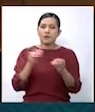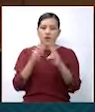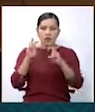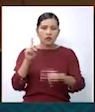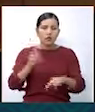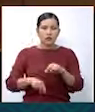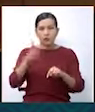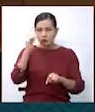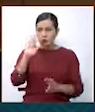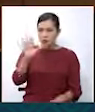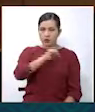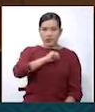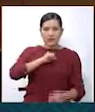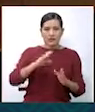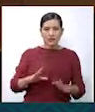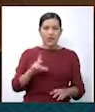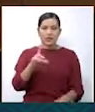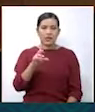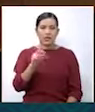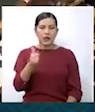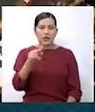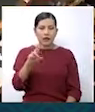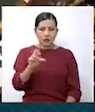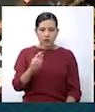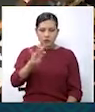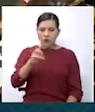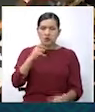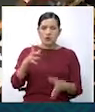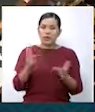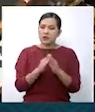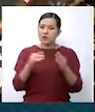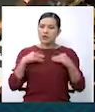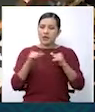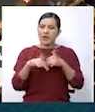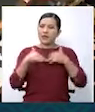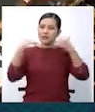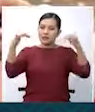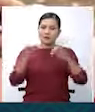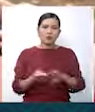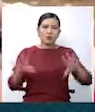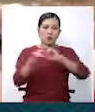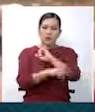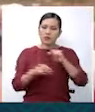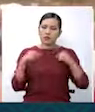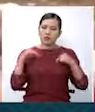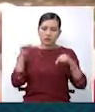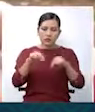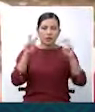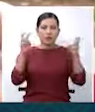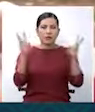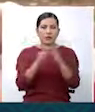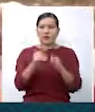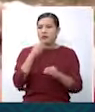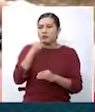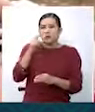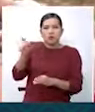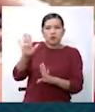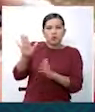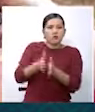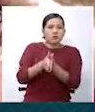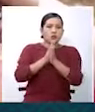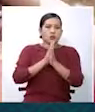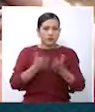Senadores, Andrónico Rodríguez, pidió que sean tratados en la Asamblea Legislativa Plurinacional. Muy lamentable que